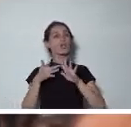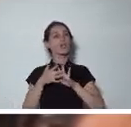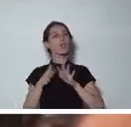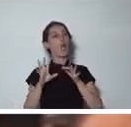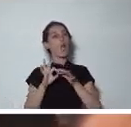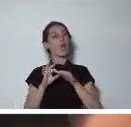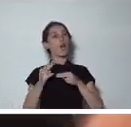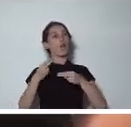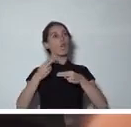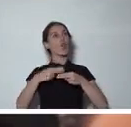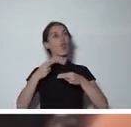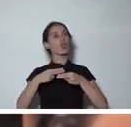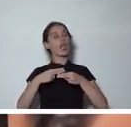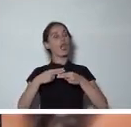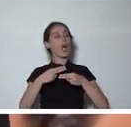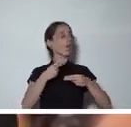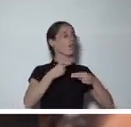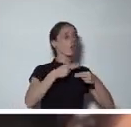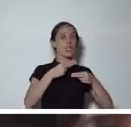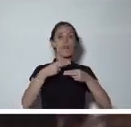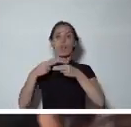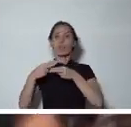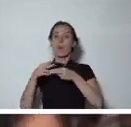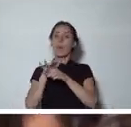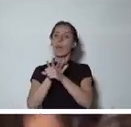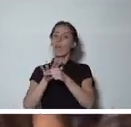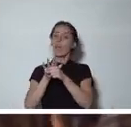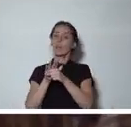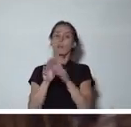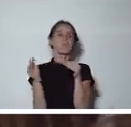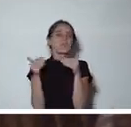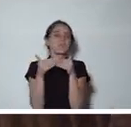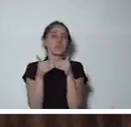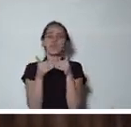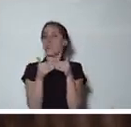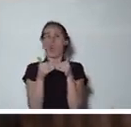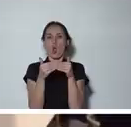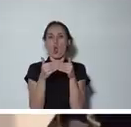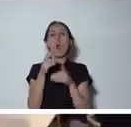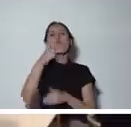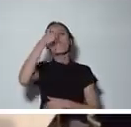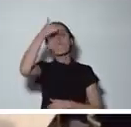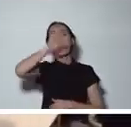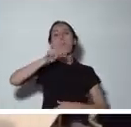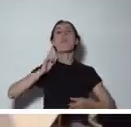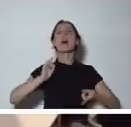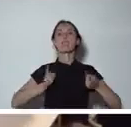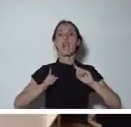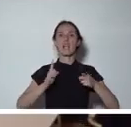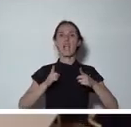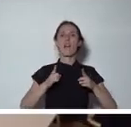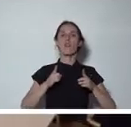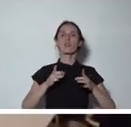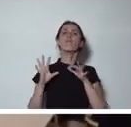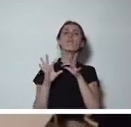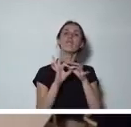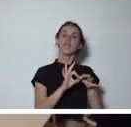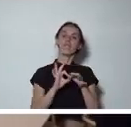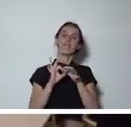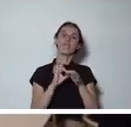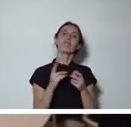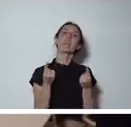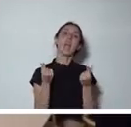patriarcado es un sistema un sistema que tiene un maridaje con el capitalismo y que por eso es tan importante saltar los